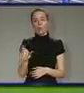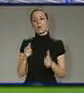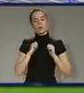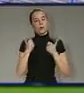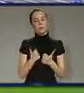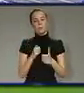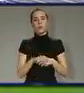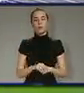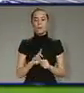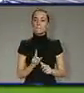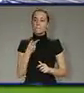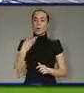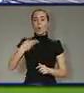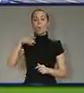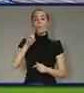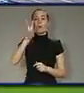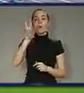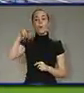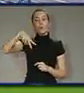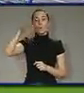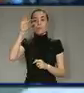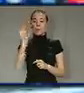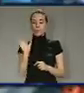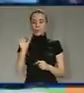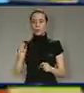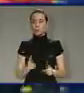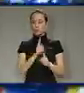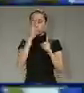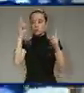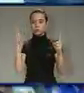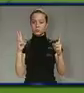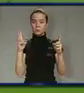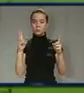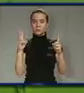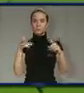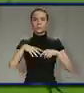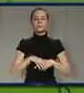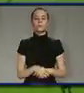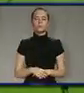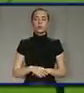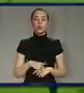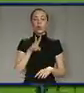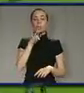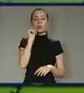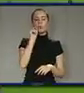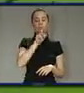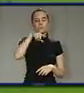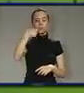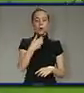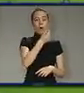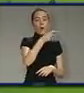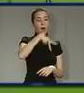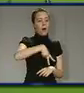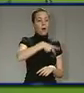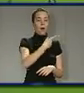de tiros. Primero Bruno aprovecha un error... ...de la zaga frangiverde para marcar un buen gol. Solo dos minutos después... ...Ángel